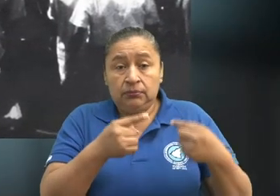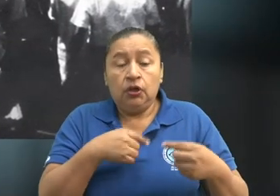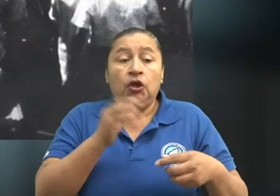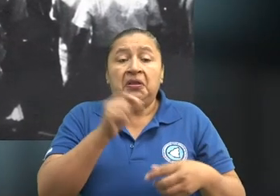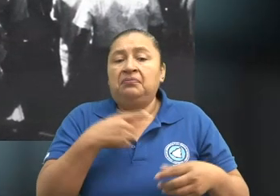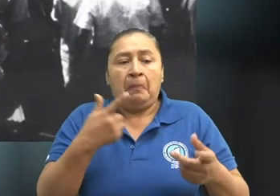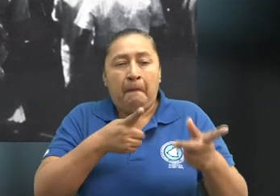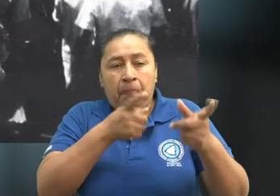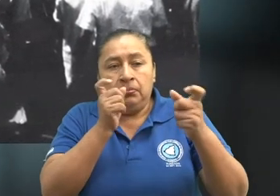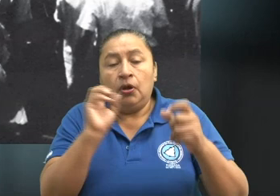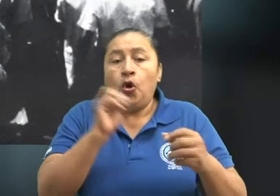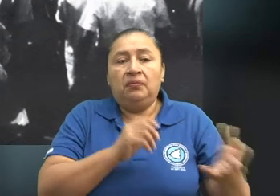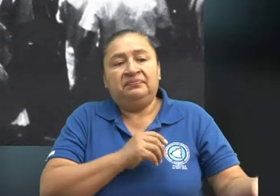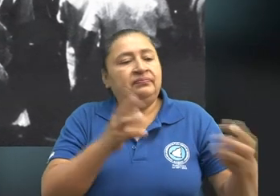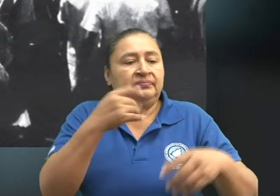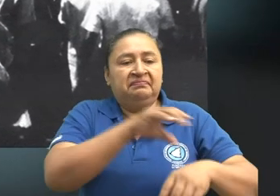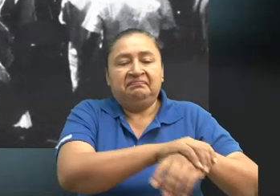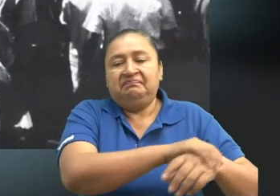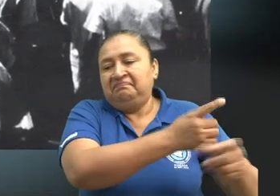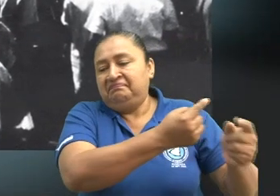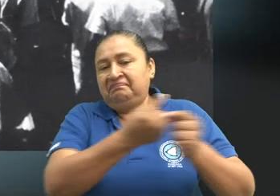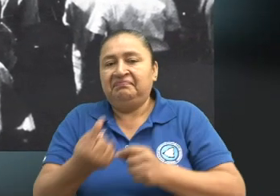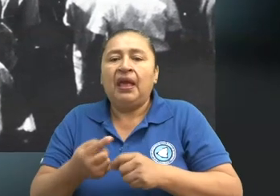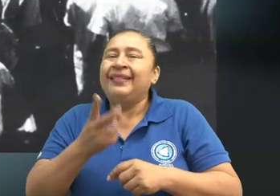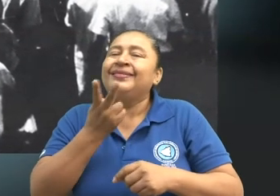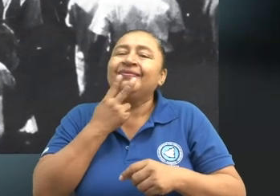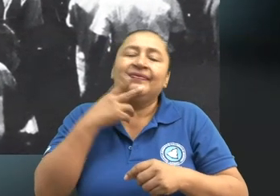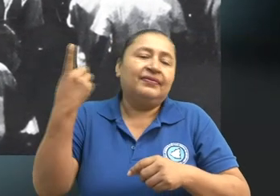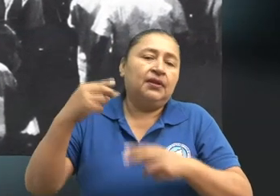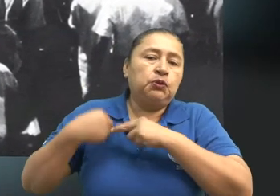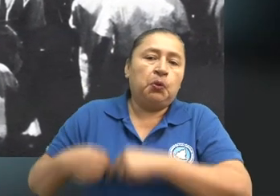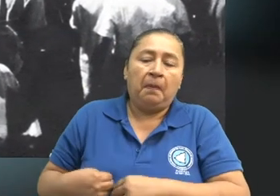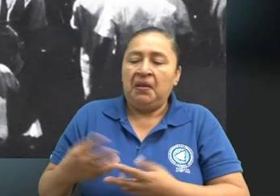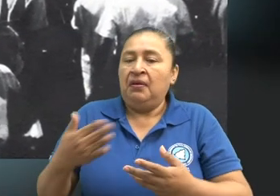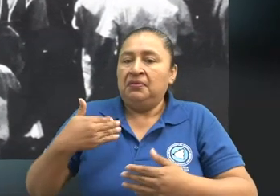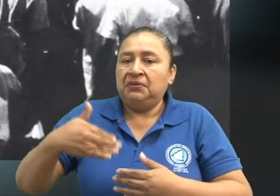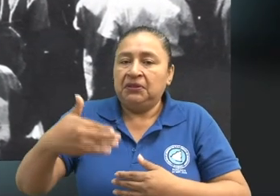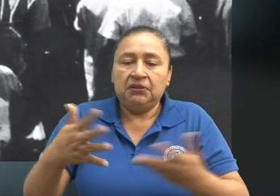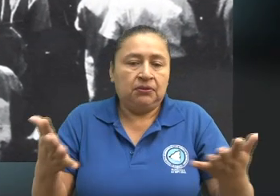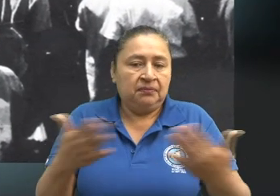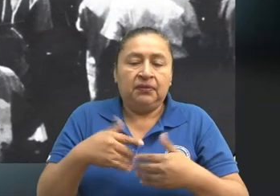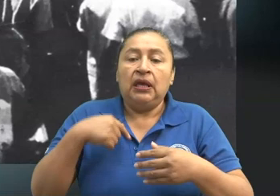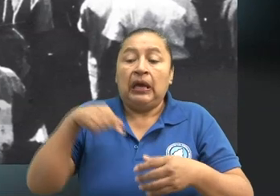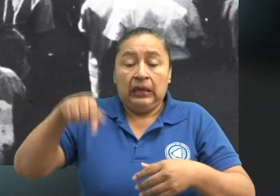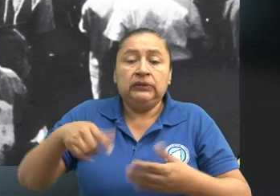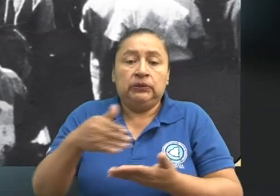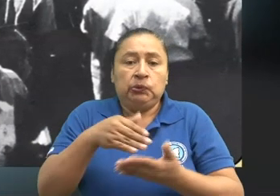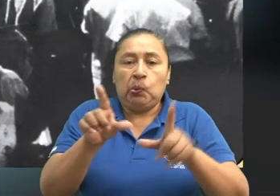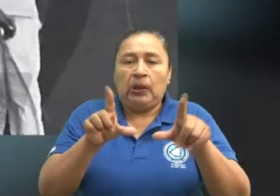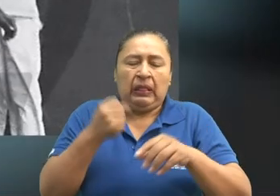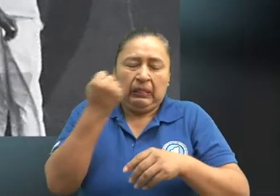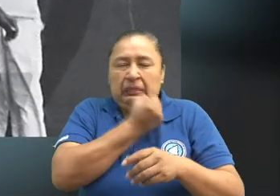mataban o te llevaban a la cárcel directamente. Allí no había derechos humanos, no había proceso. Centro de tortura, además. Centro de tortura. Entonces,